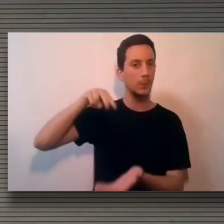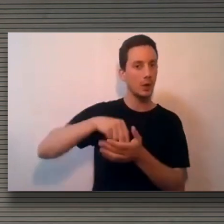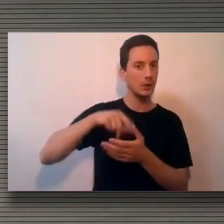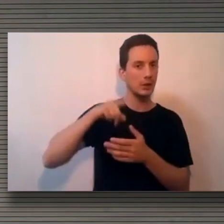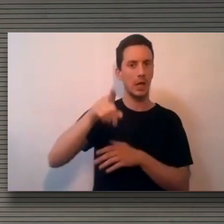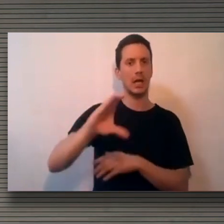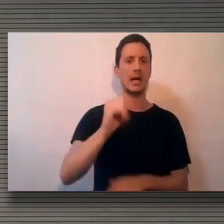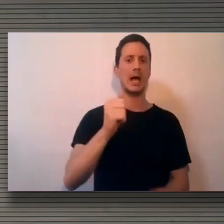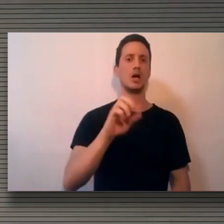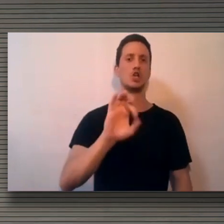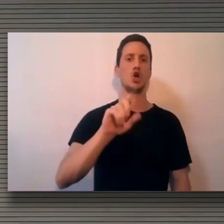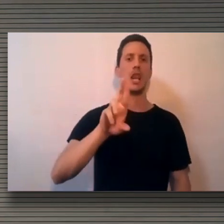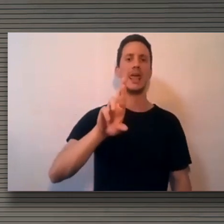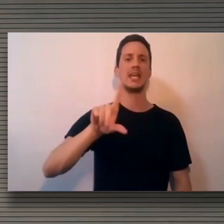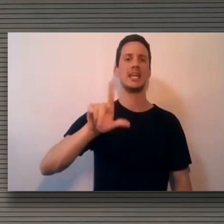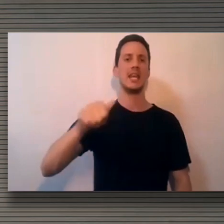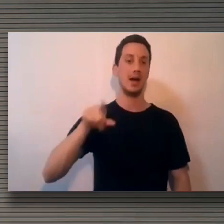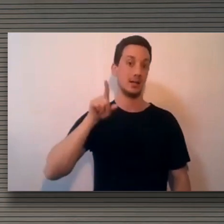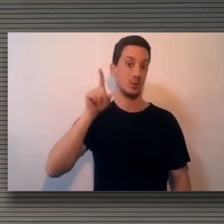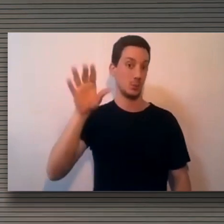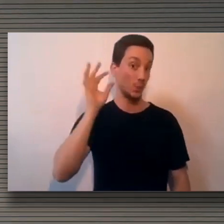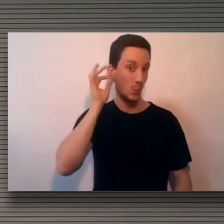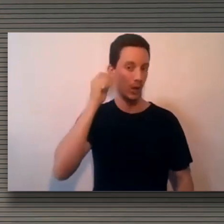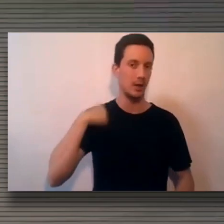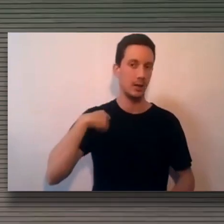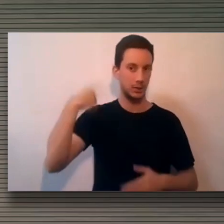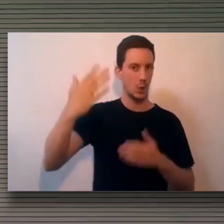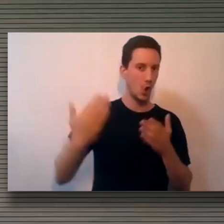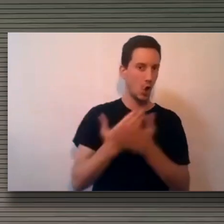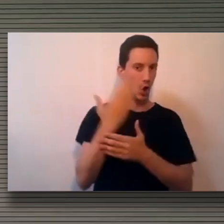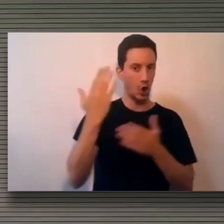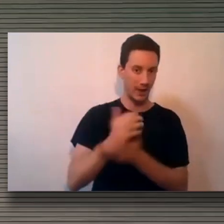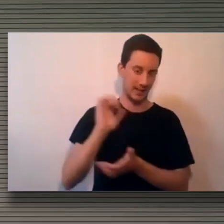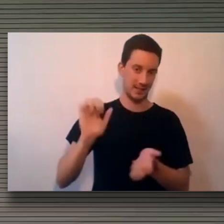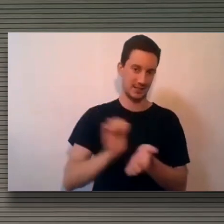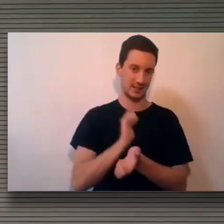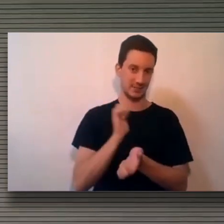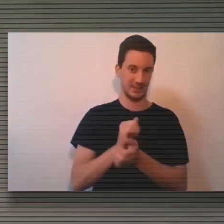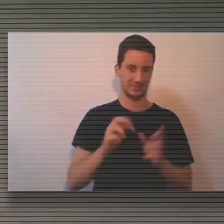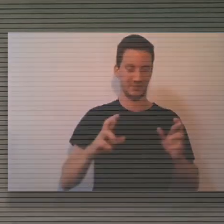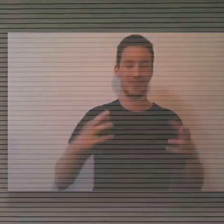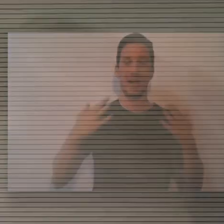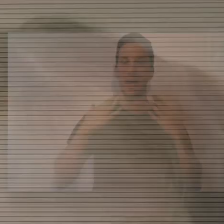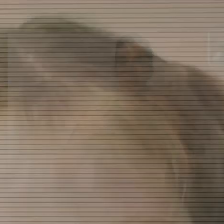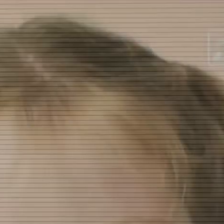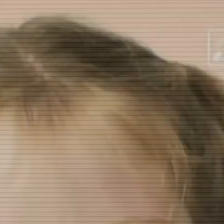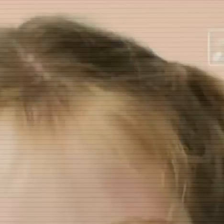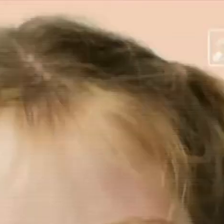participar y os esperamos en las próximas jornadas. gracias.